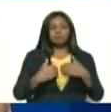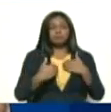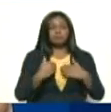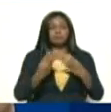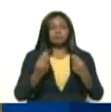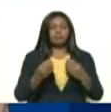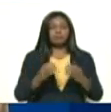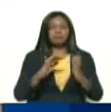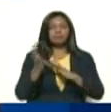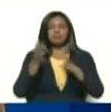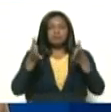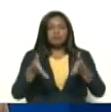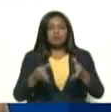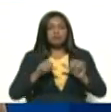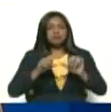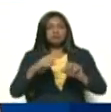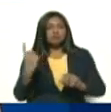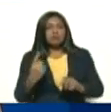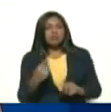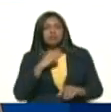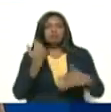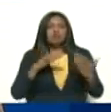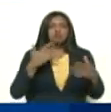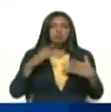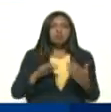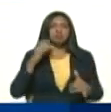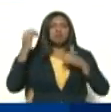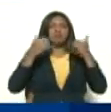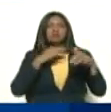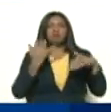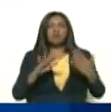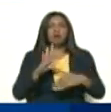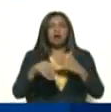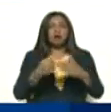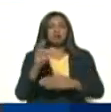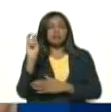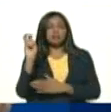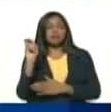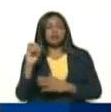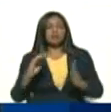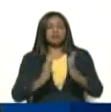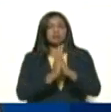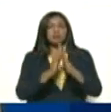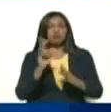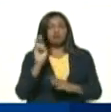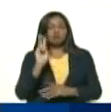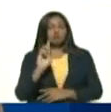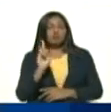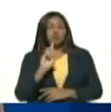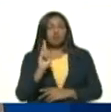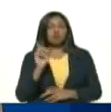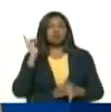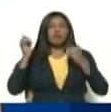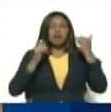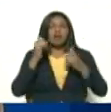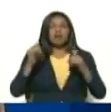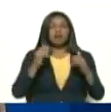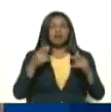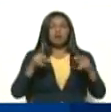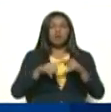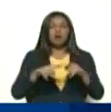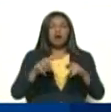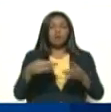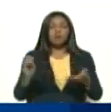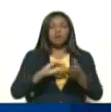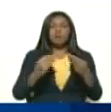el cristianismo se queda solo en la muerte, celebrando la muerte y llega hasta el Viernes Santo. No celebra la resurrección, porque